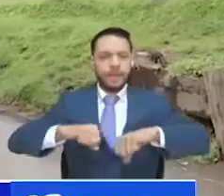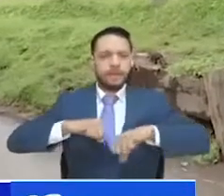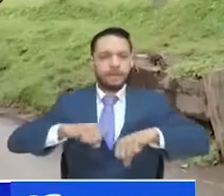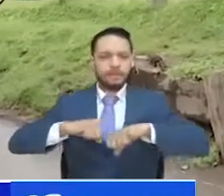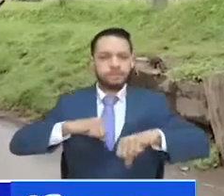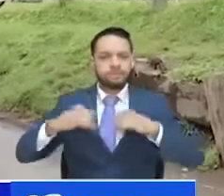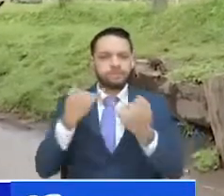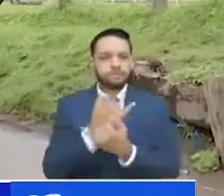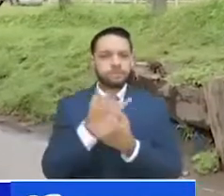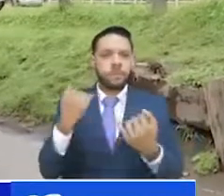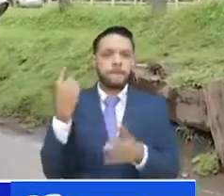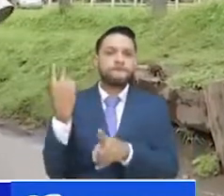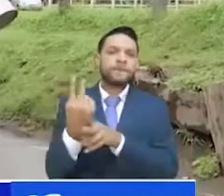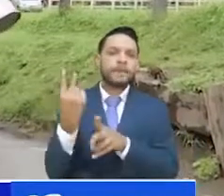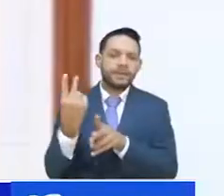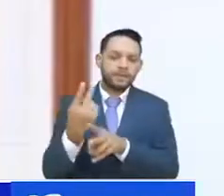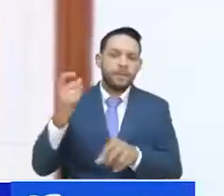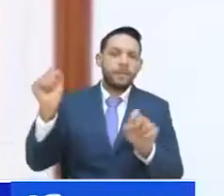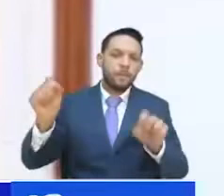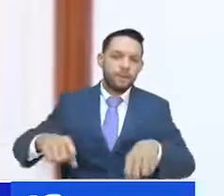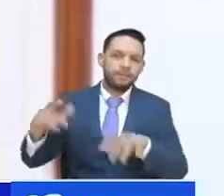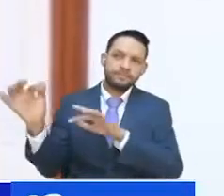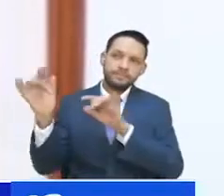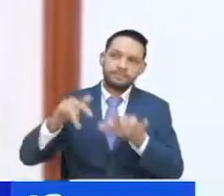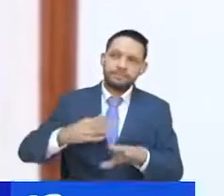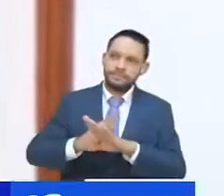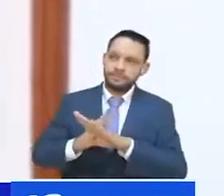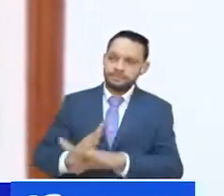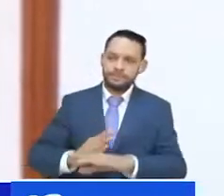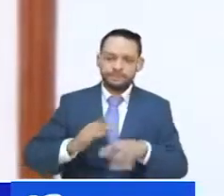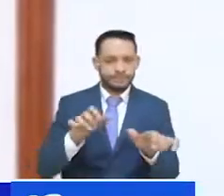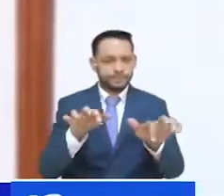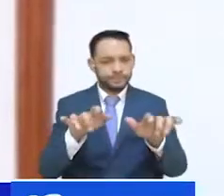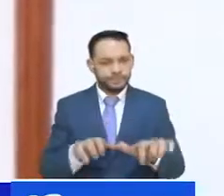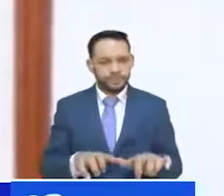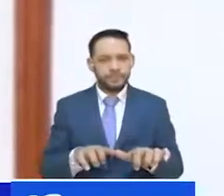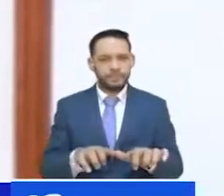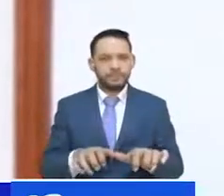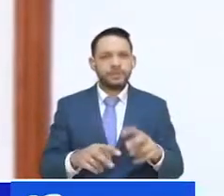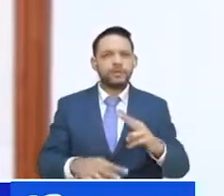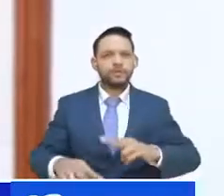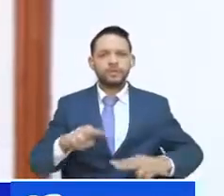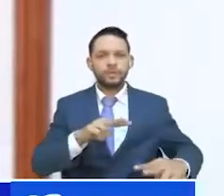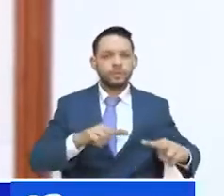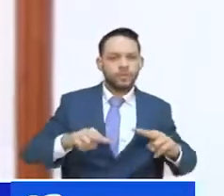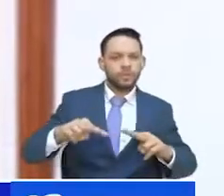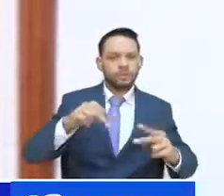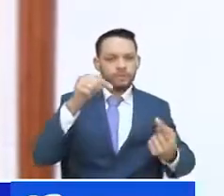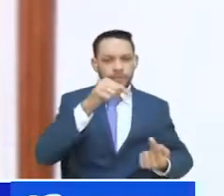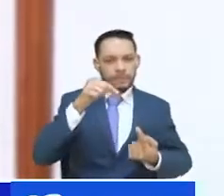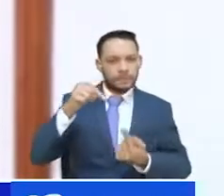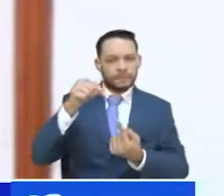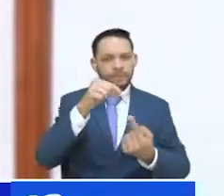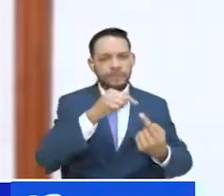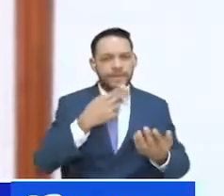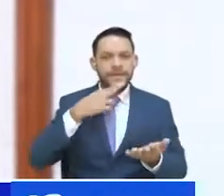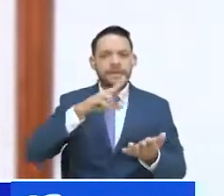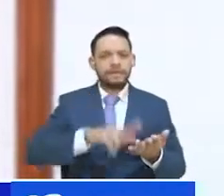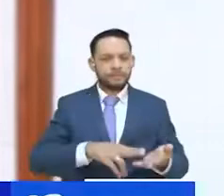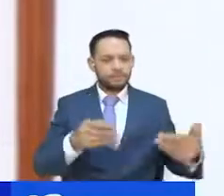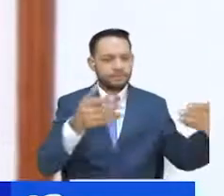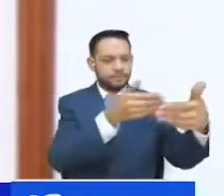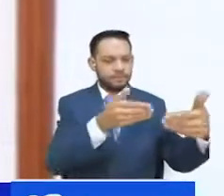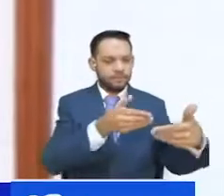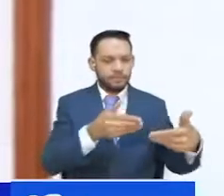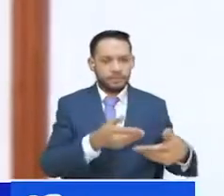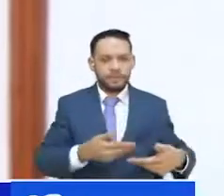poner en riesgo a propios y visitantes. La Secretaría de Turismo, igual la Secretaría del Interior, emitieron un comunicado a los operadores